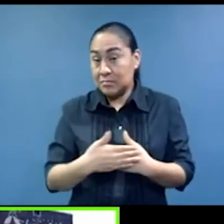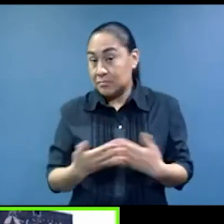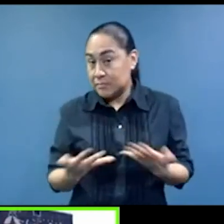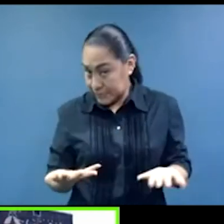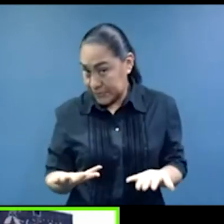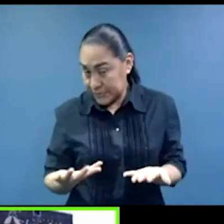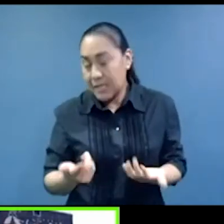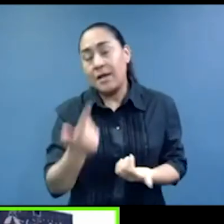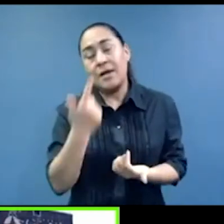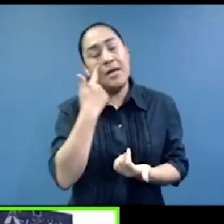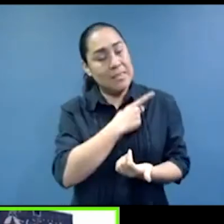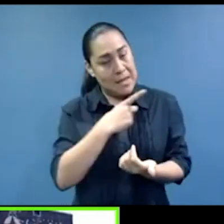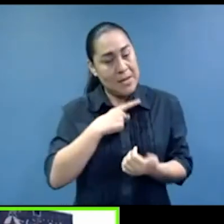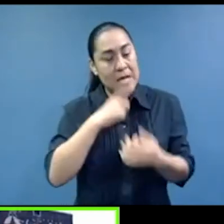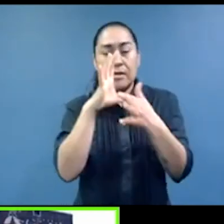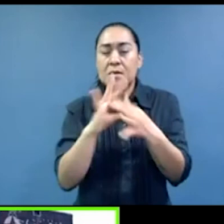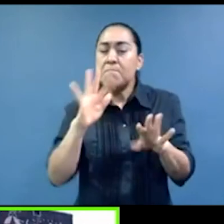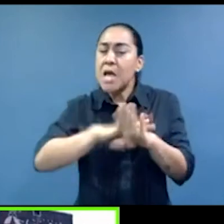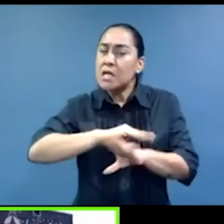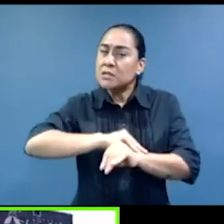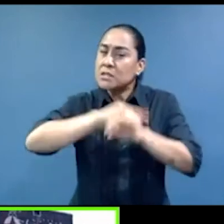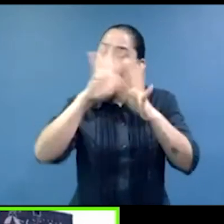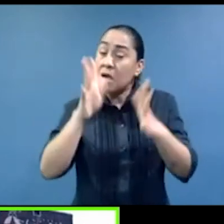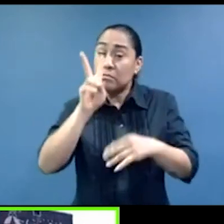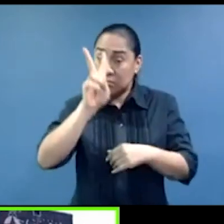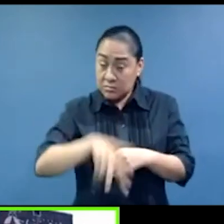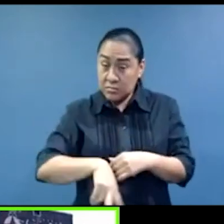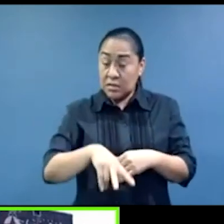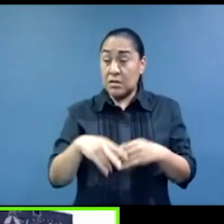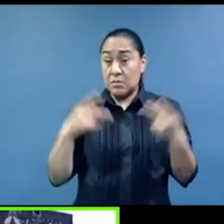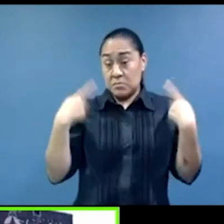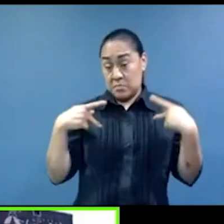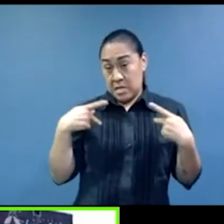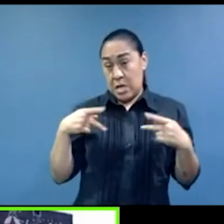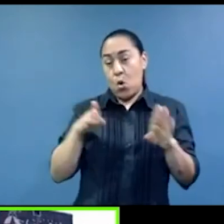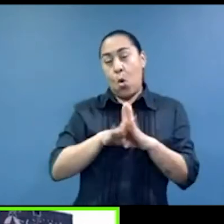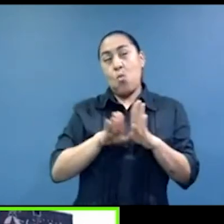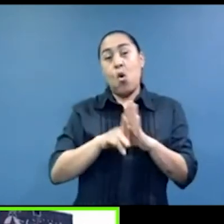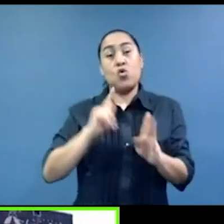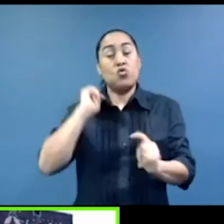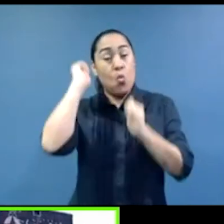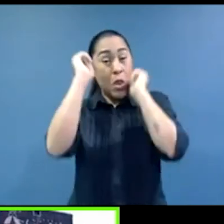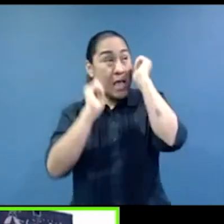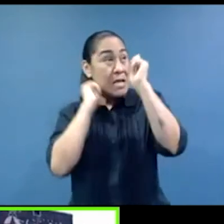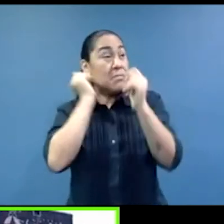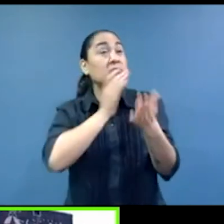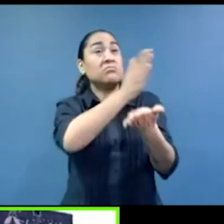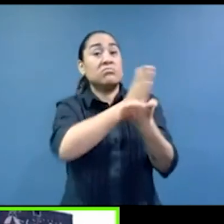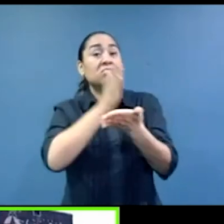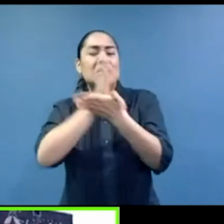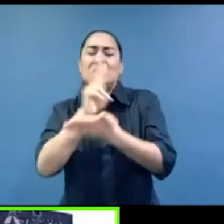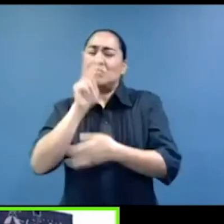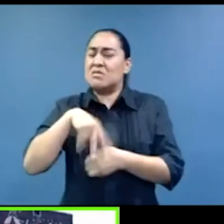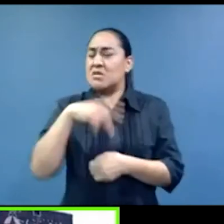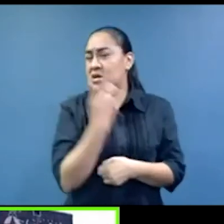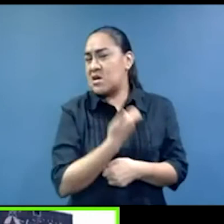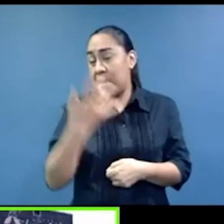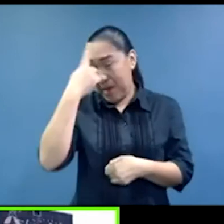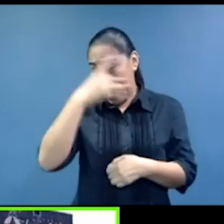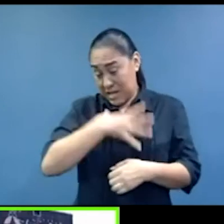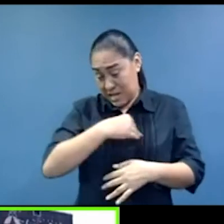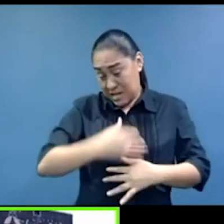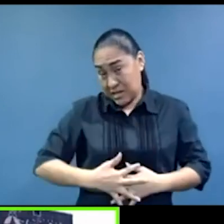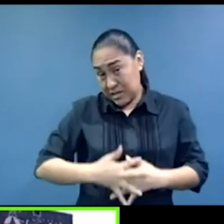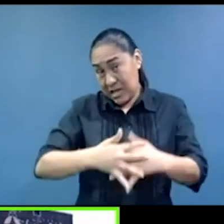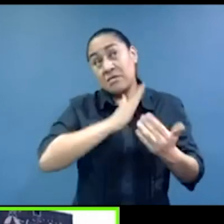claras y claros de que también el turismo es una clase de privilegio y son costos altísimos.